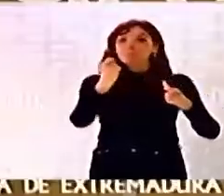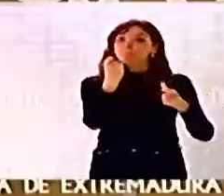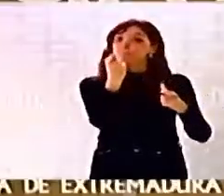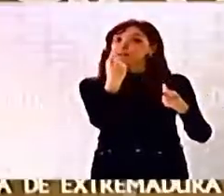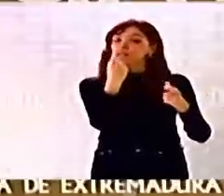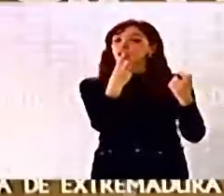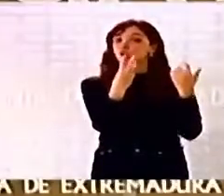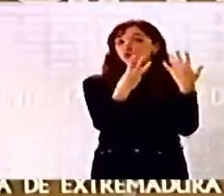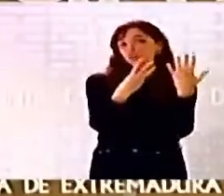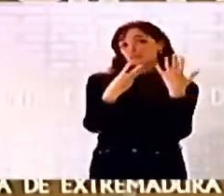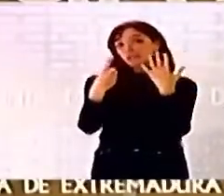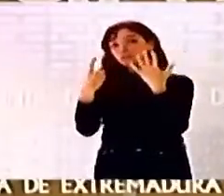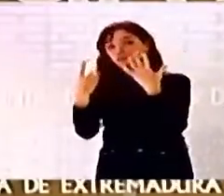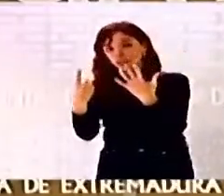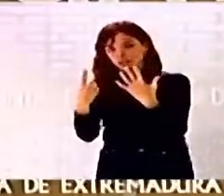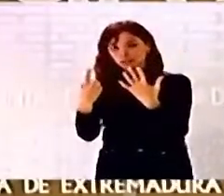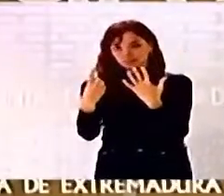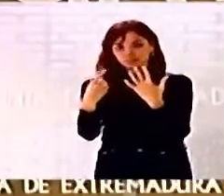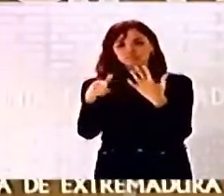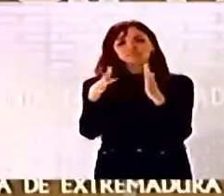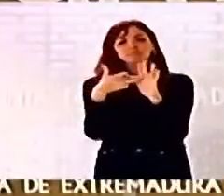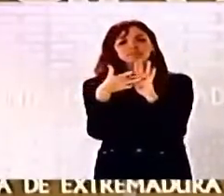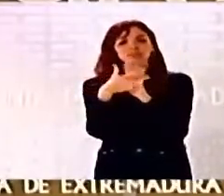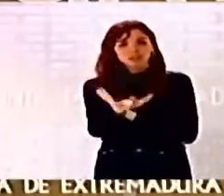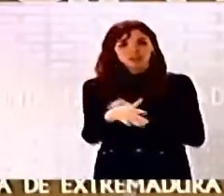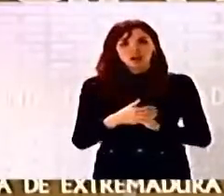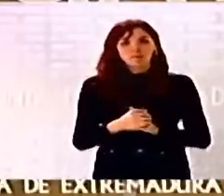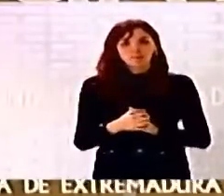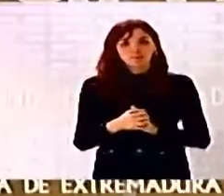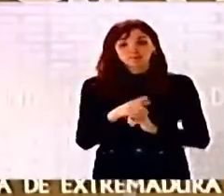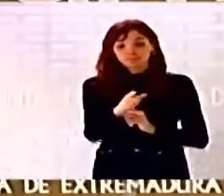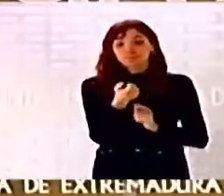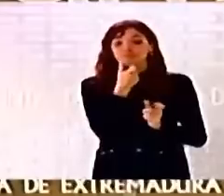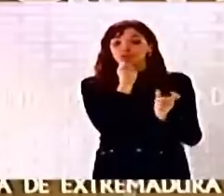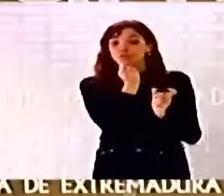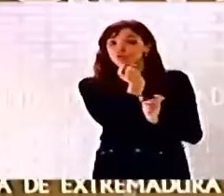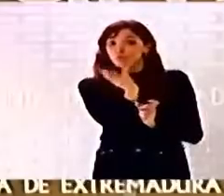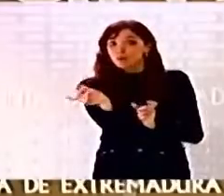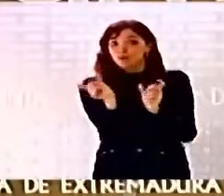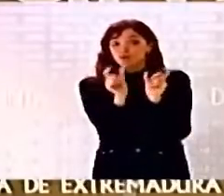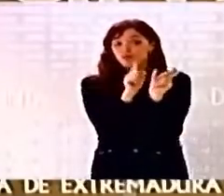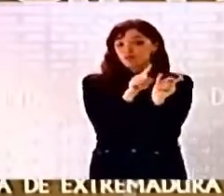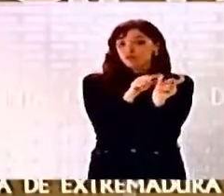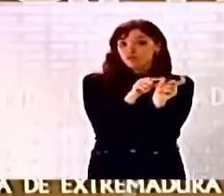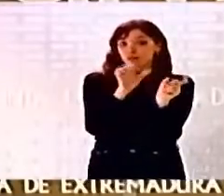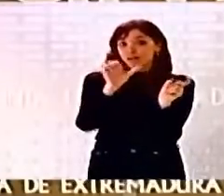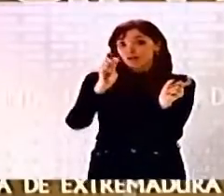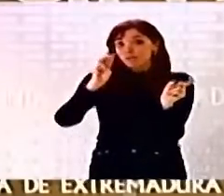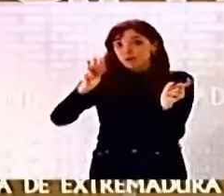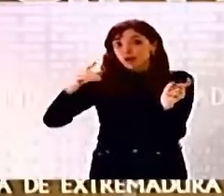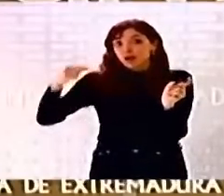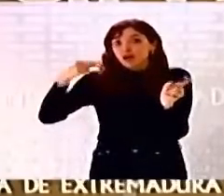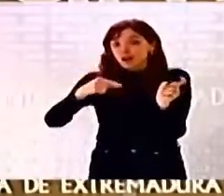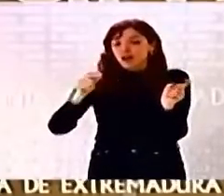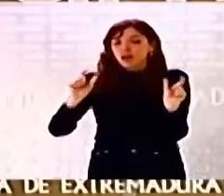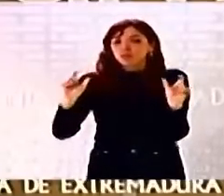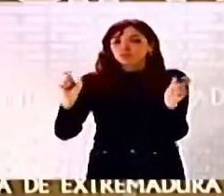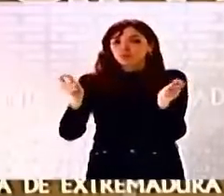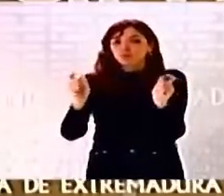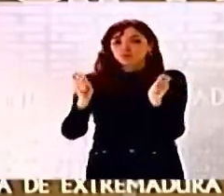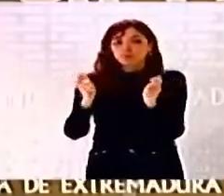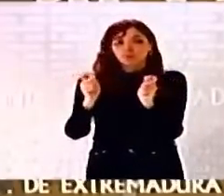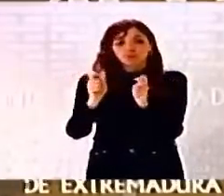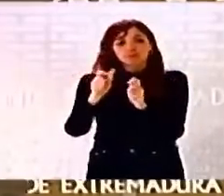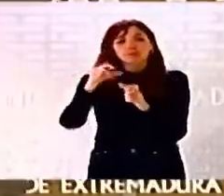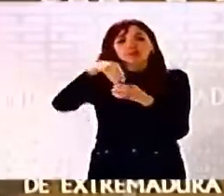1.086, lo que significa que está reduciéndose el crecimiento potencial del virus en